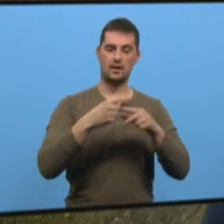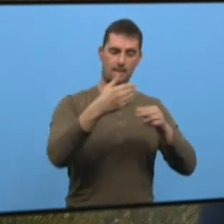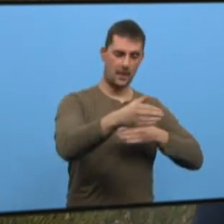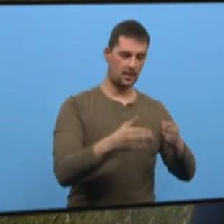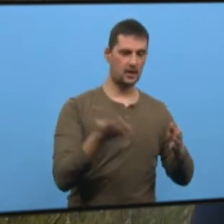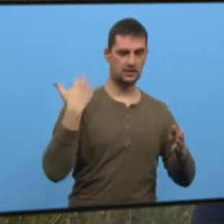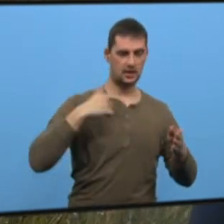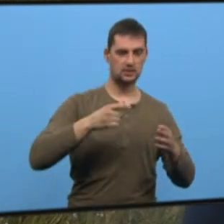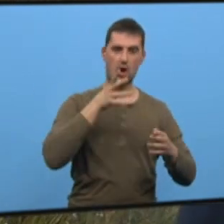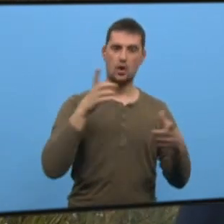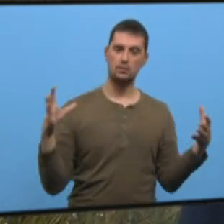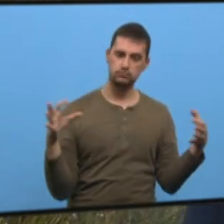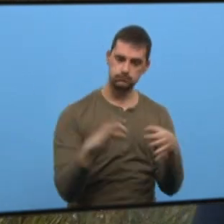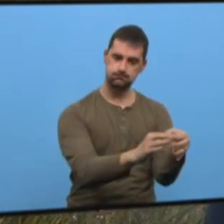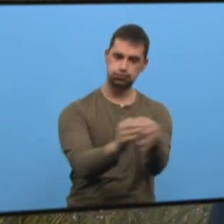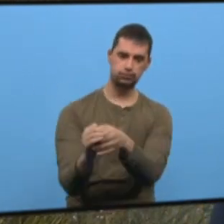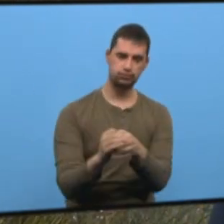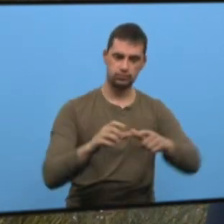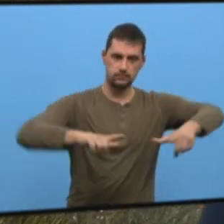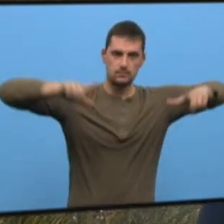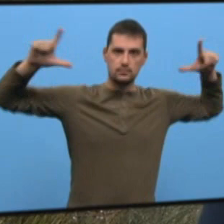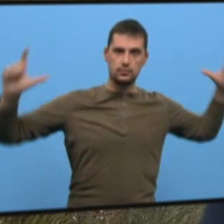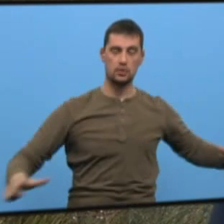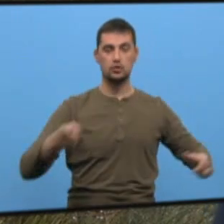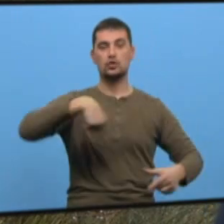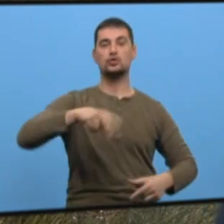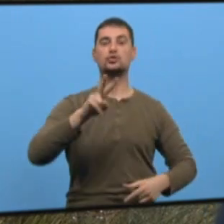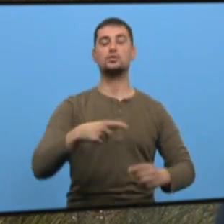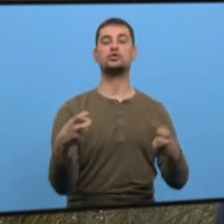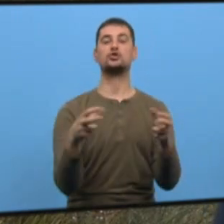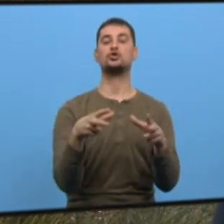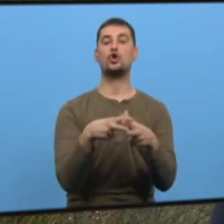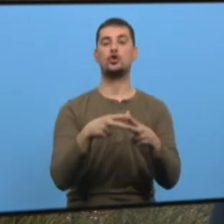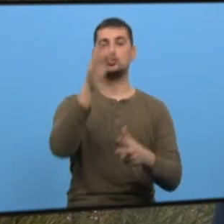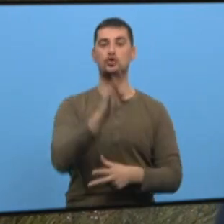como som propietari somos soncas